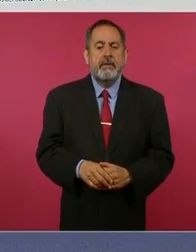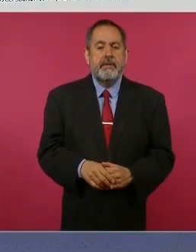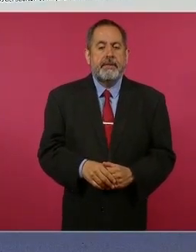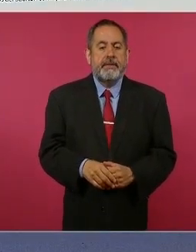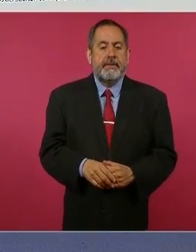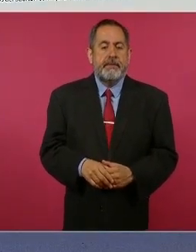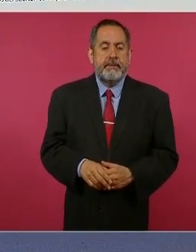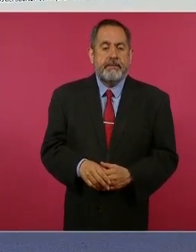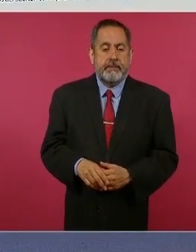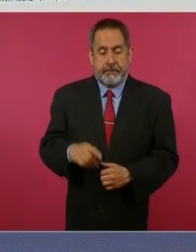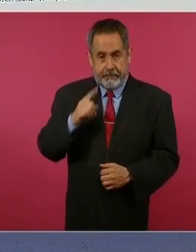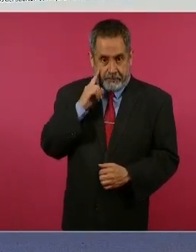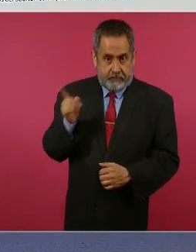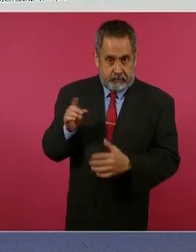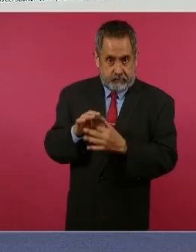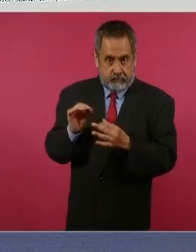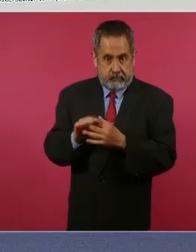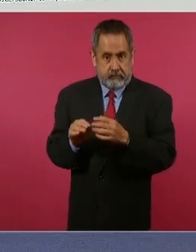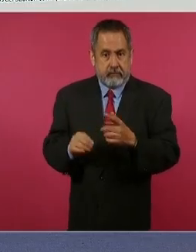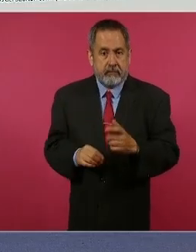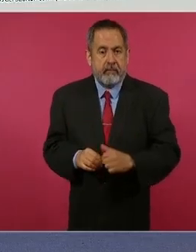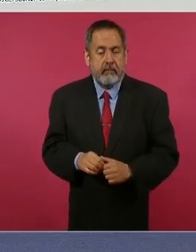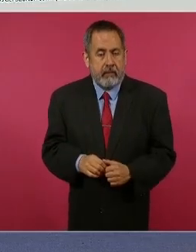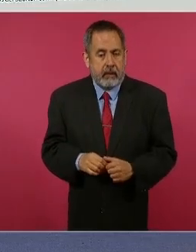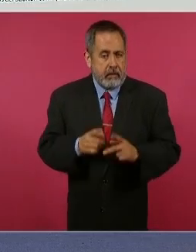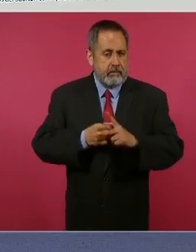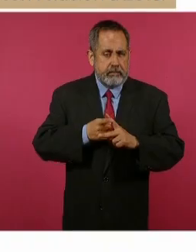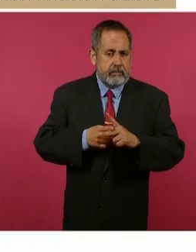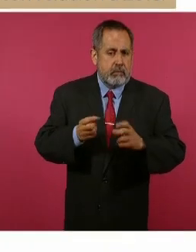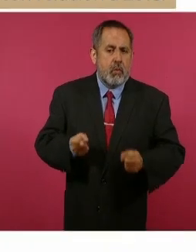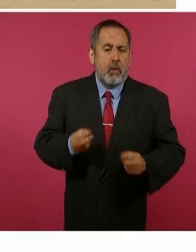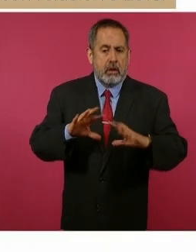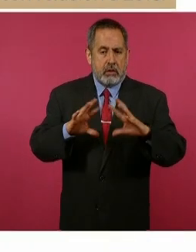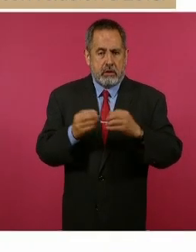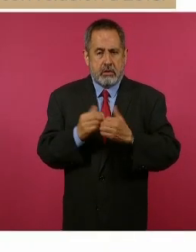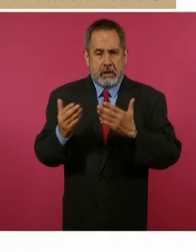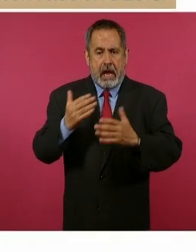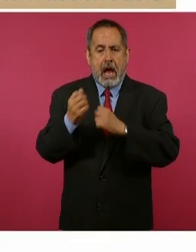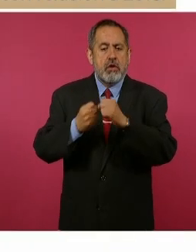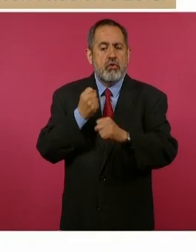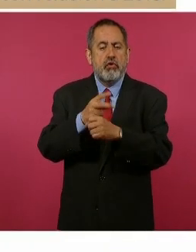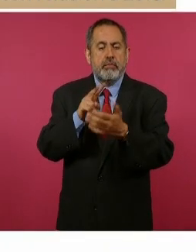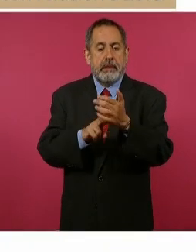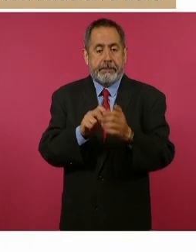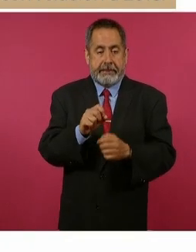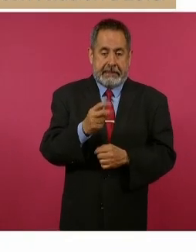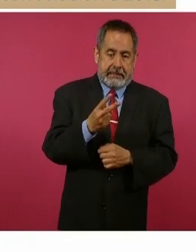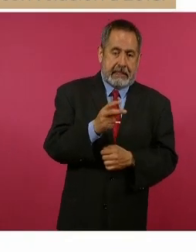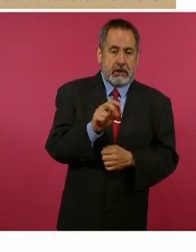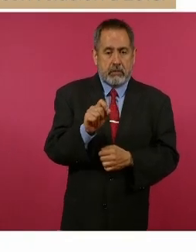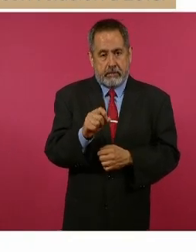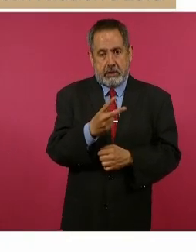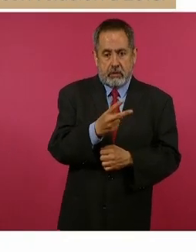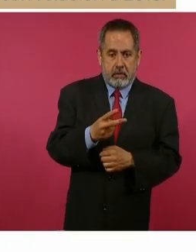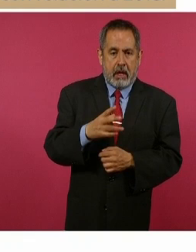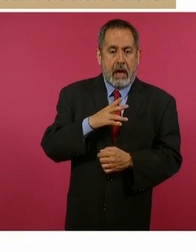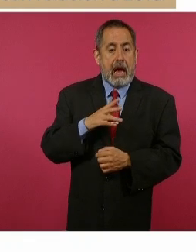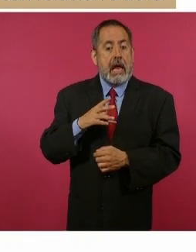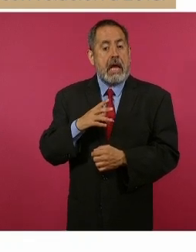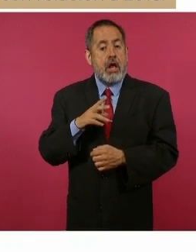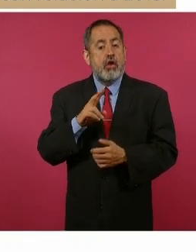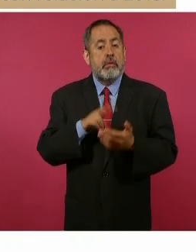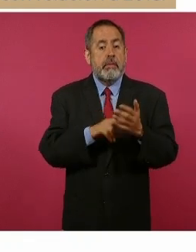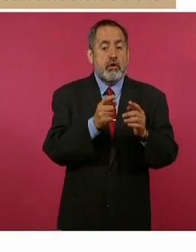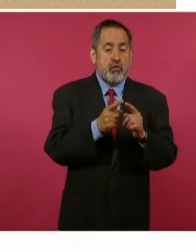Aquí viene este promedio con respecto al 2023, 2022, al 2021,